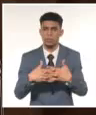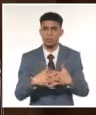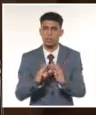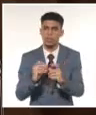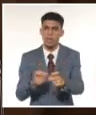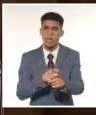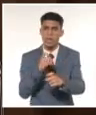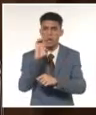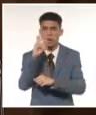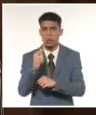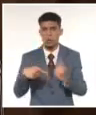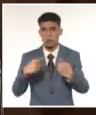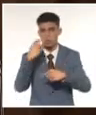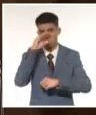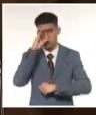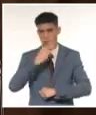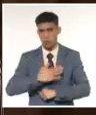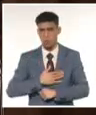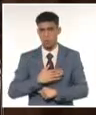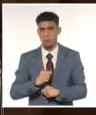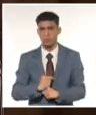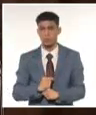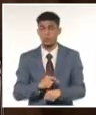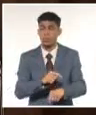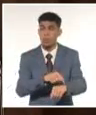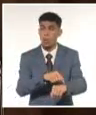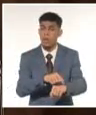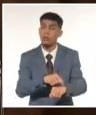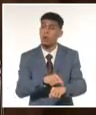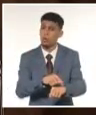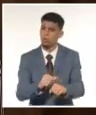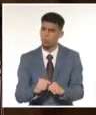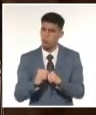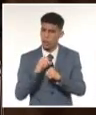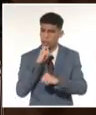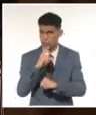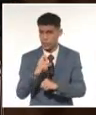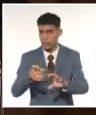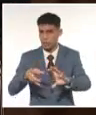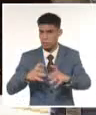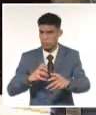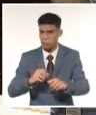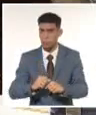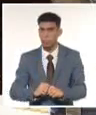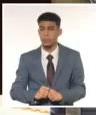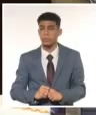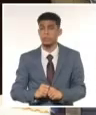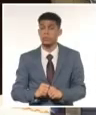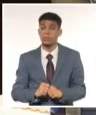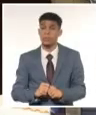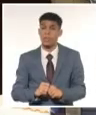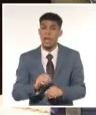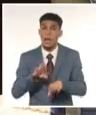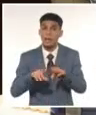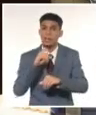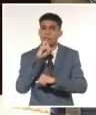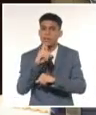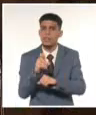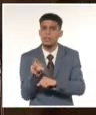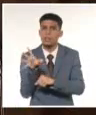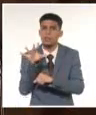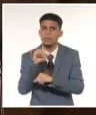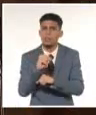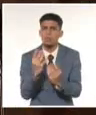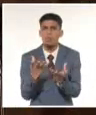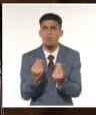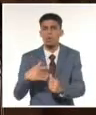contra Cuba. Transitamos por un momento muy duro, prácticamente vivimos al día. Son muchas las quejas del